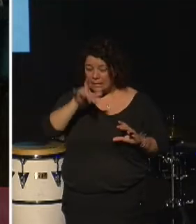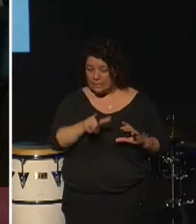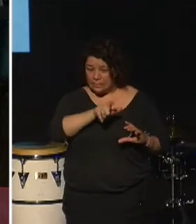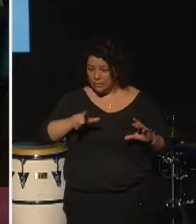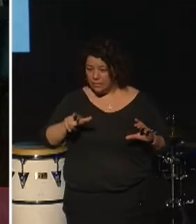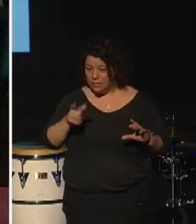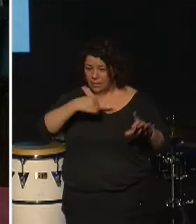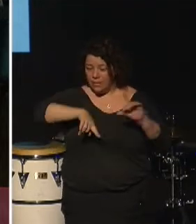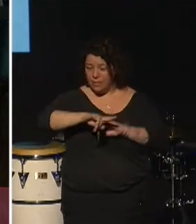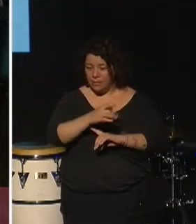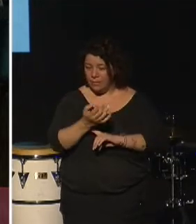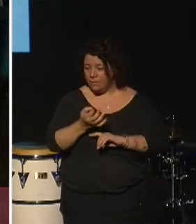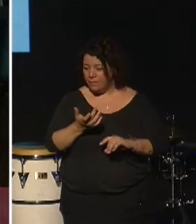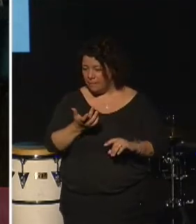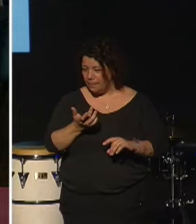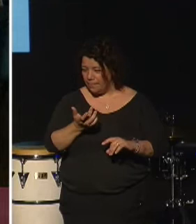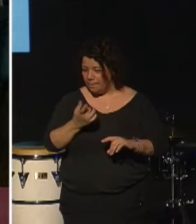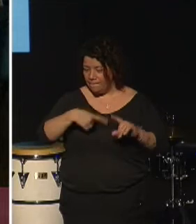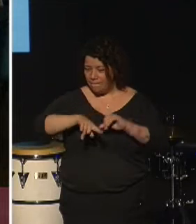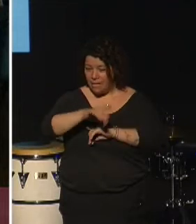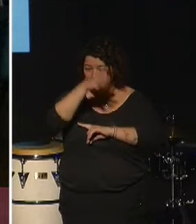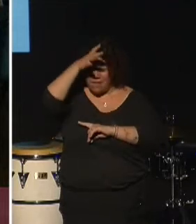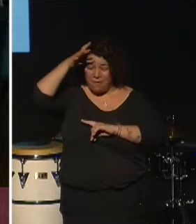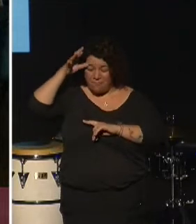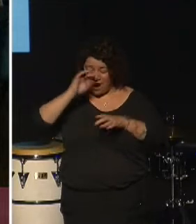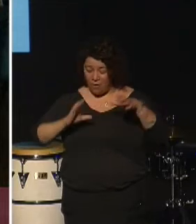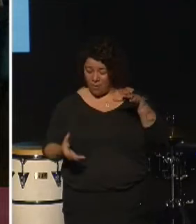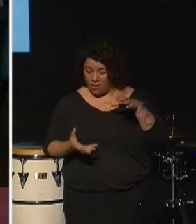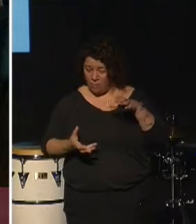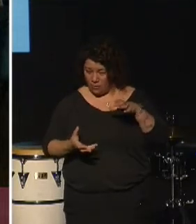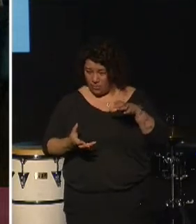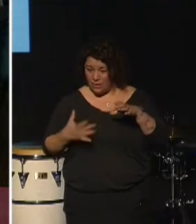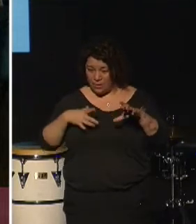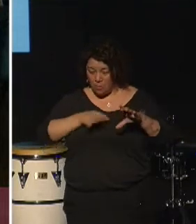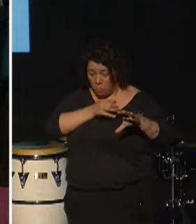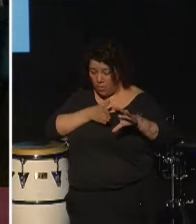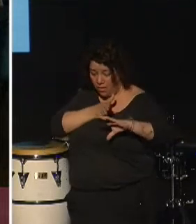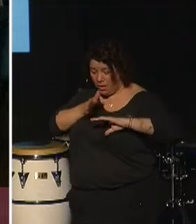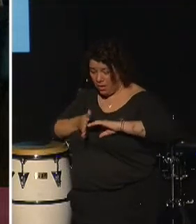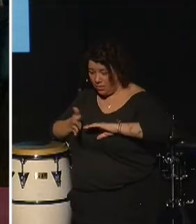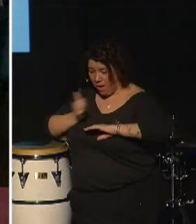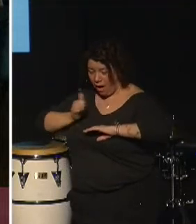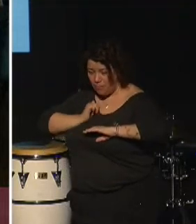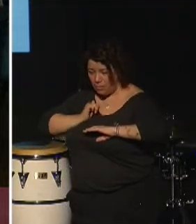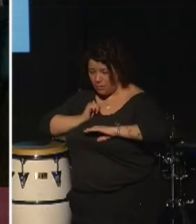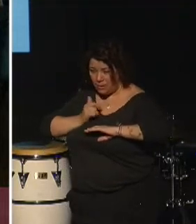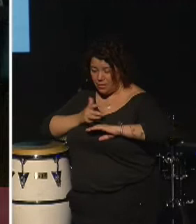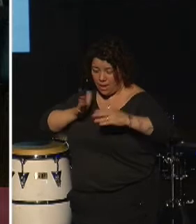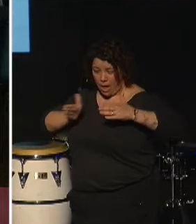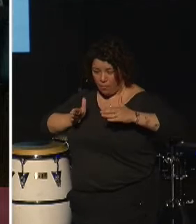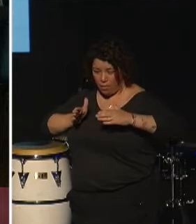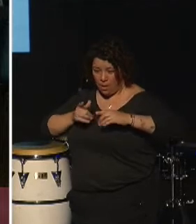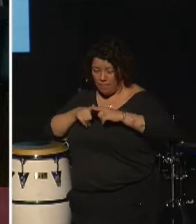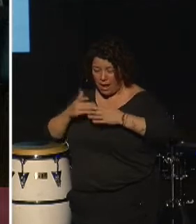tienen que aprovechar lo que es el verano austral, la época en la que se puede ir a la Antártida para hacer todos